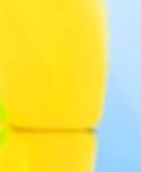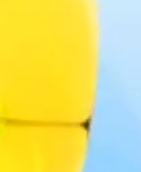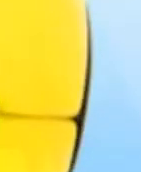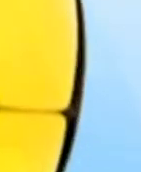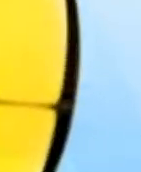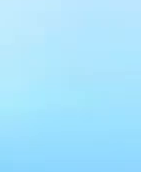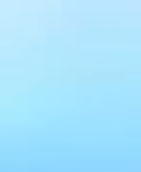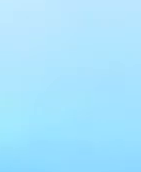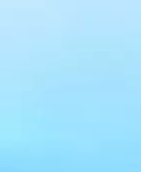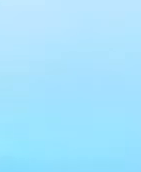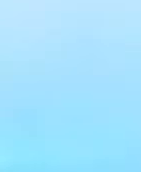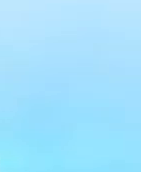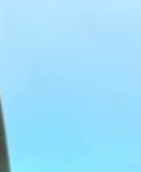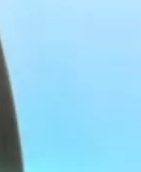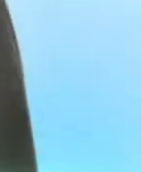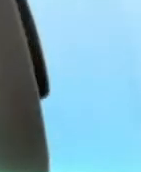Música